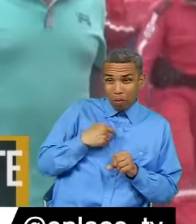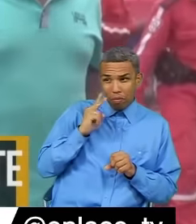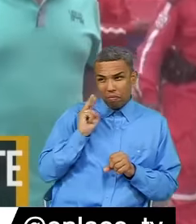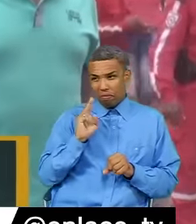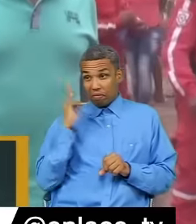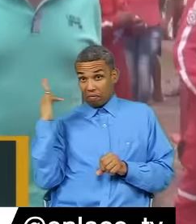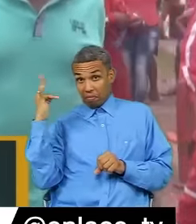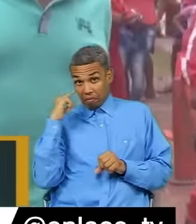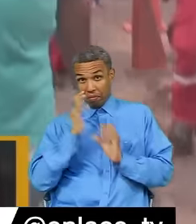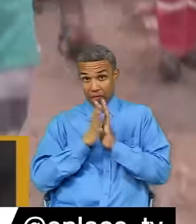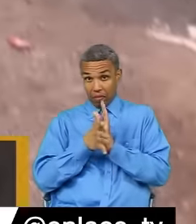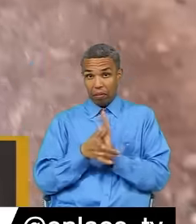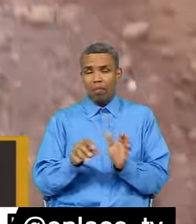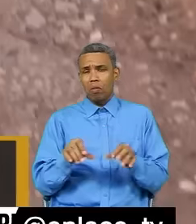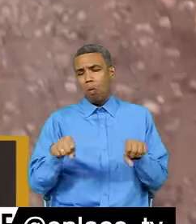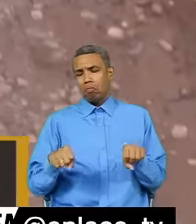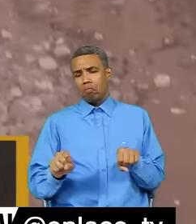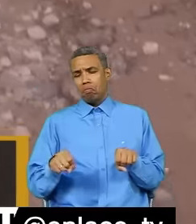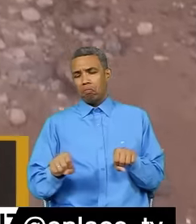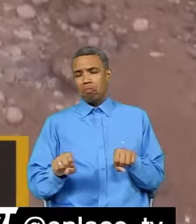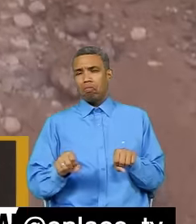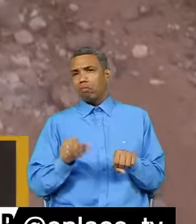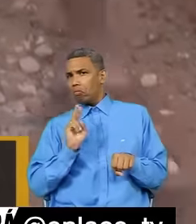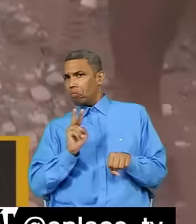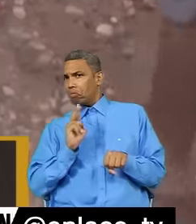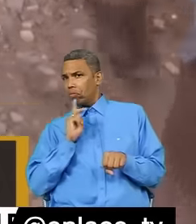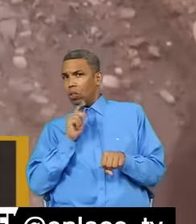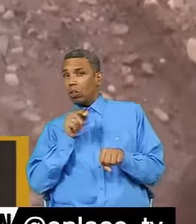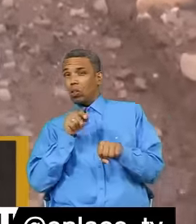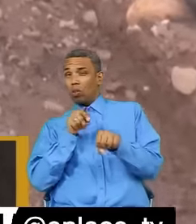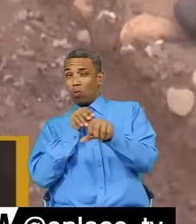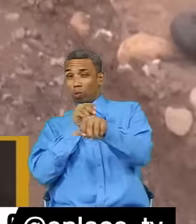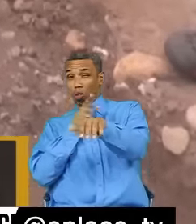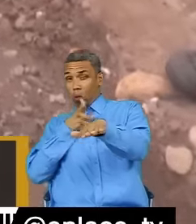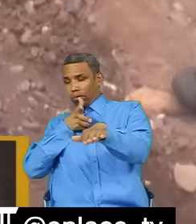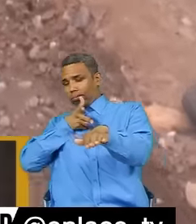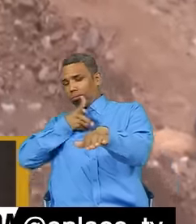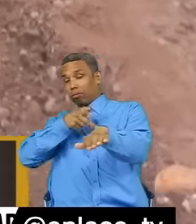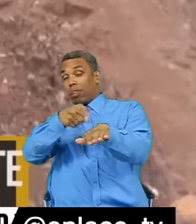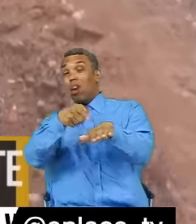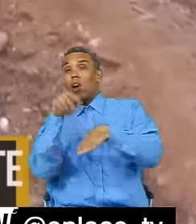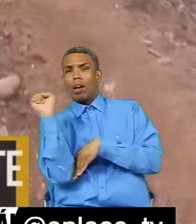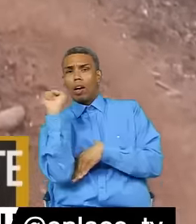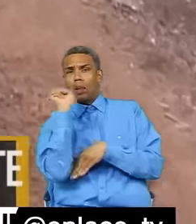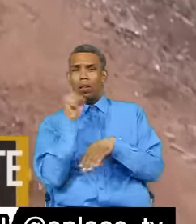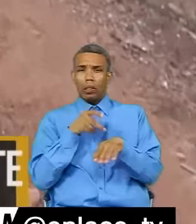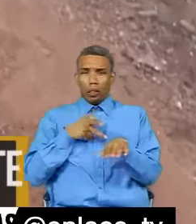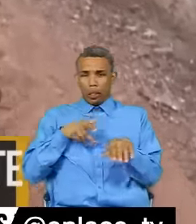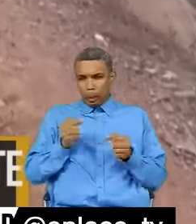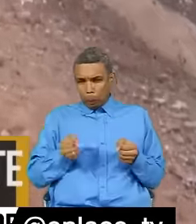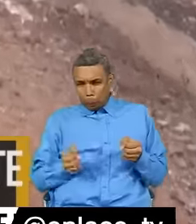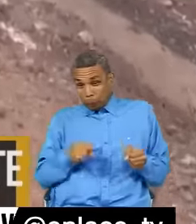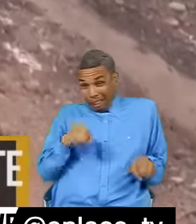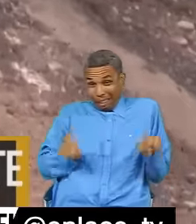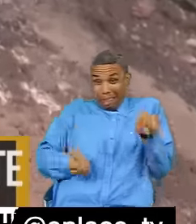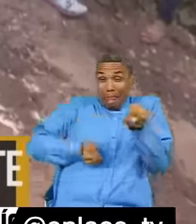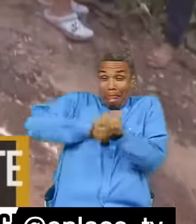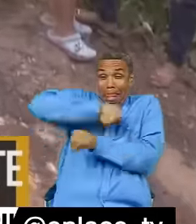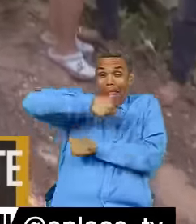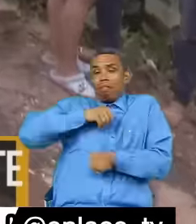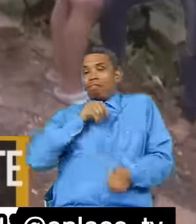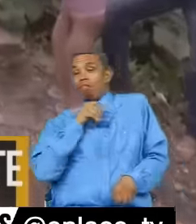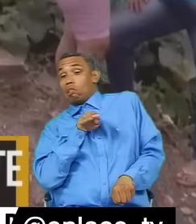conduciendo en la moto cuando la camioneta intempestivamente se sale de la vía. Se salió de la vía y abriendo ese movimiento de tierras que pueden